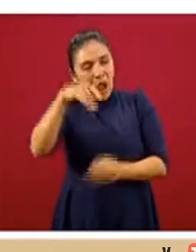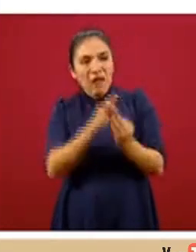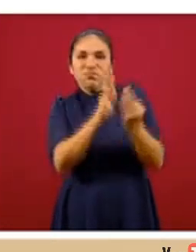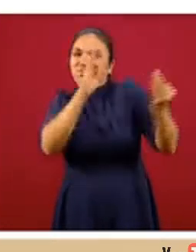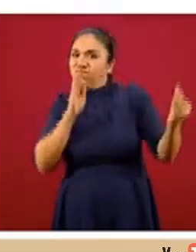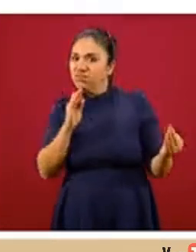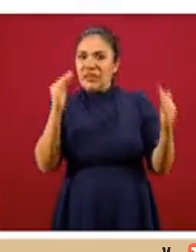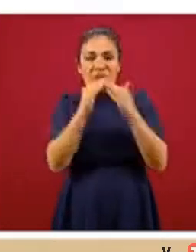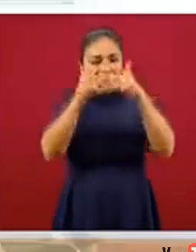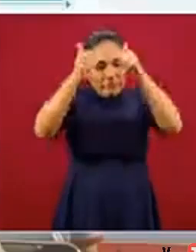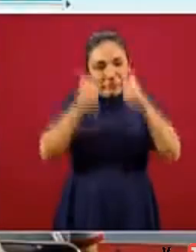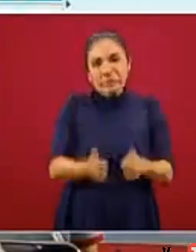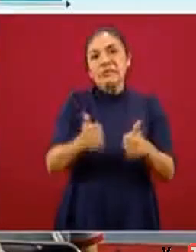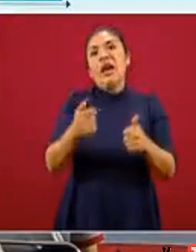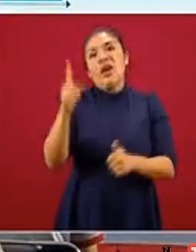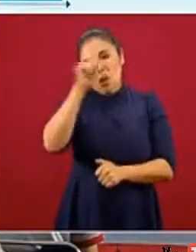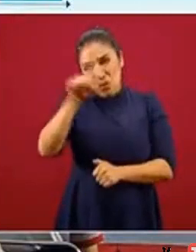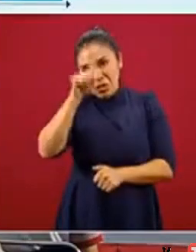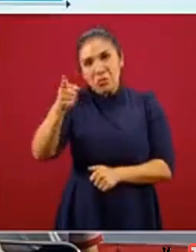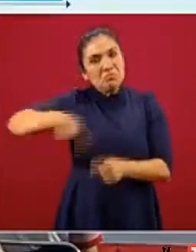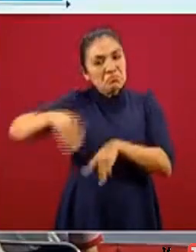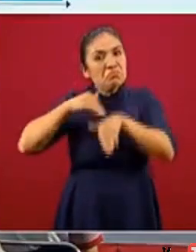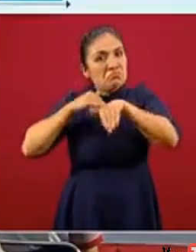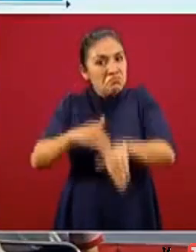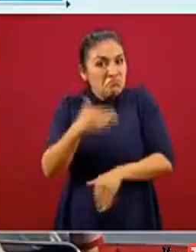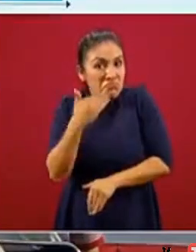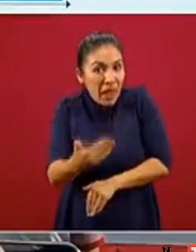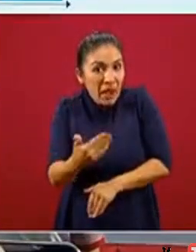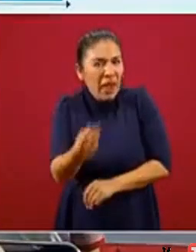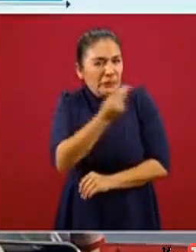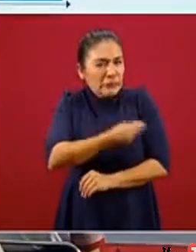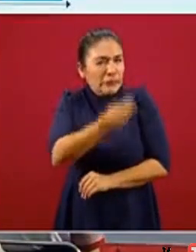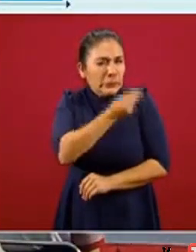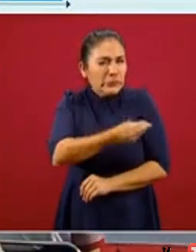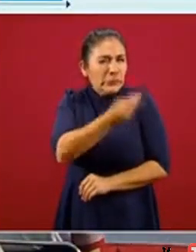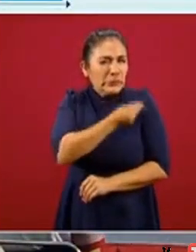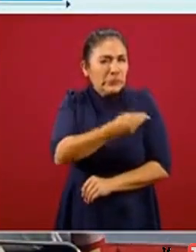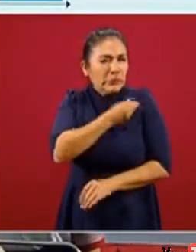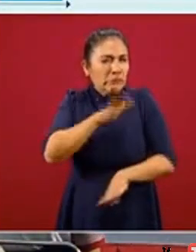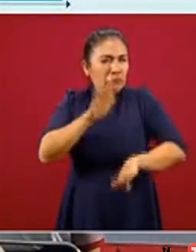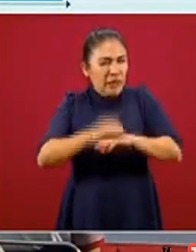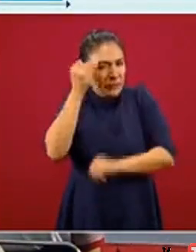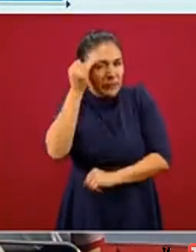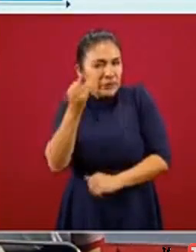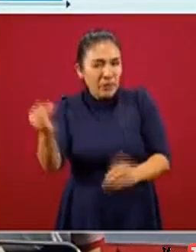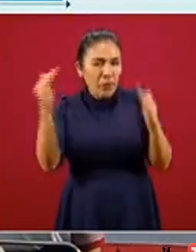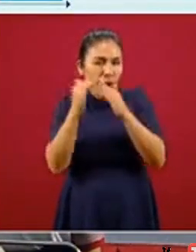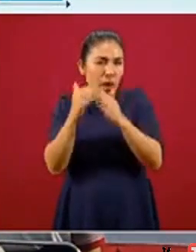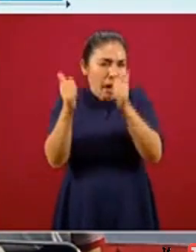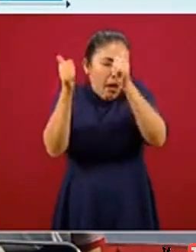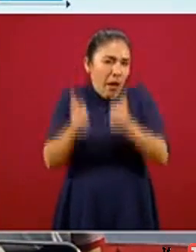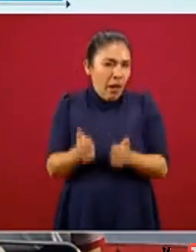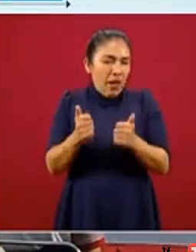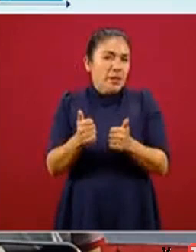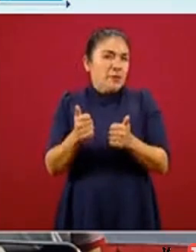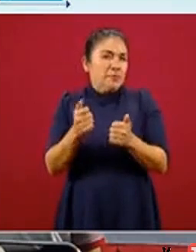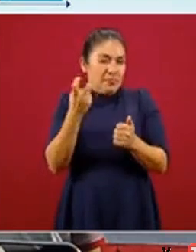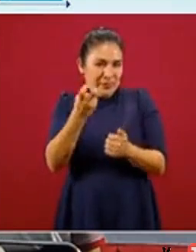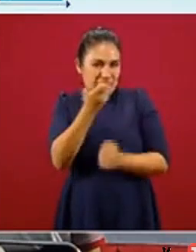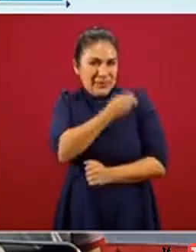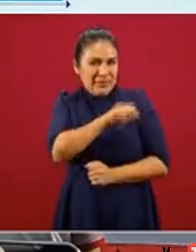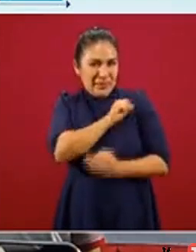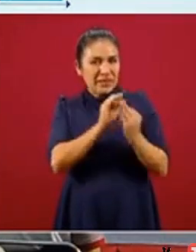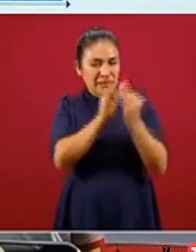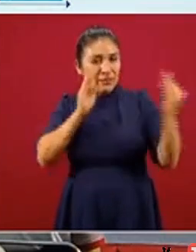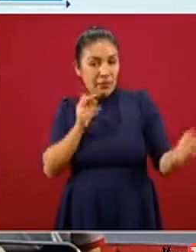de Sana Distancia, por seguir atendiendo y aguantando lo que es la Jornada de Sana